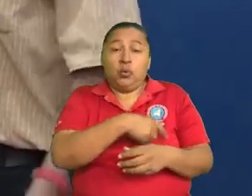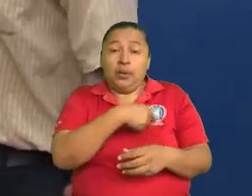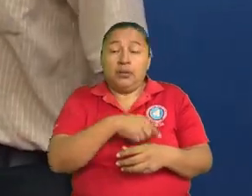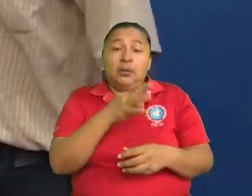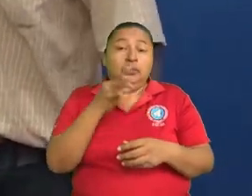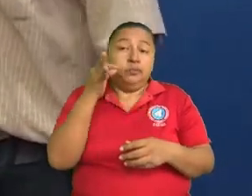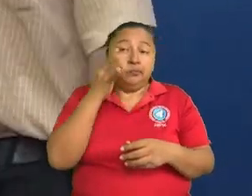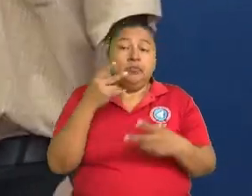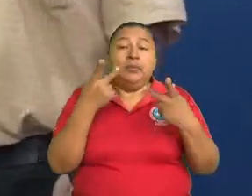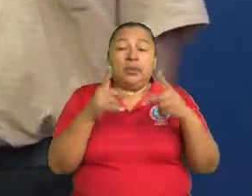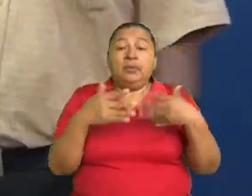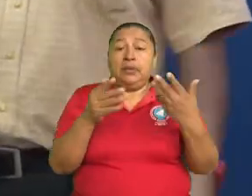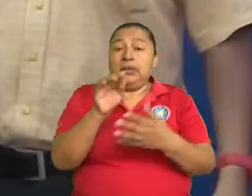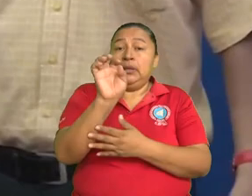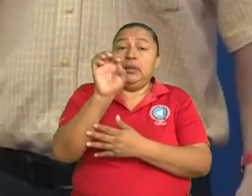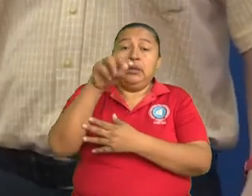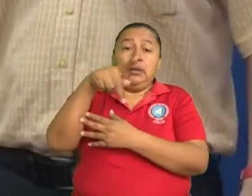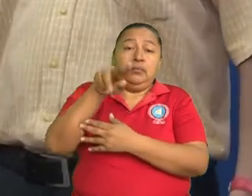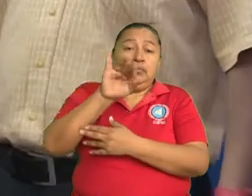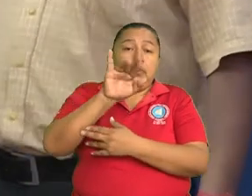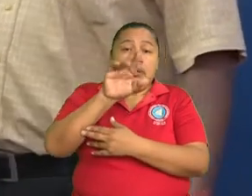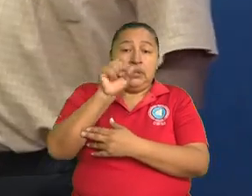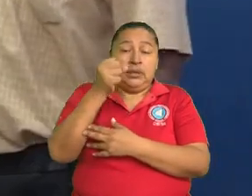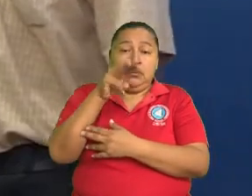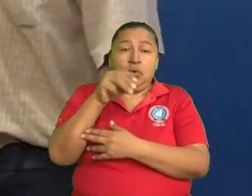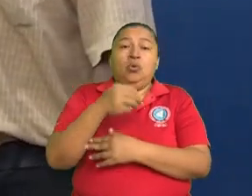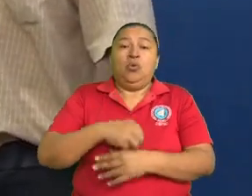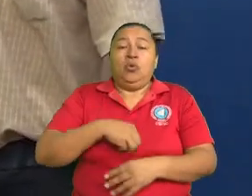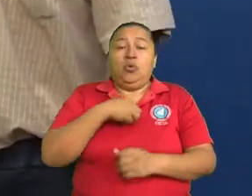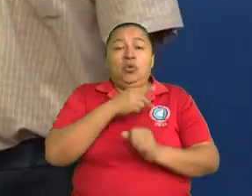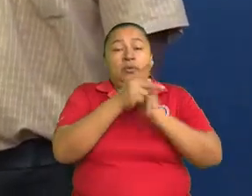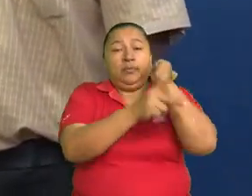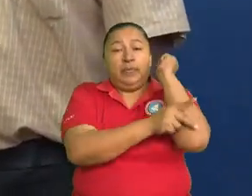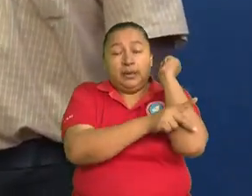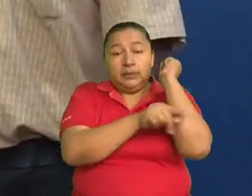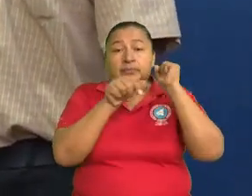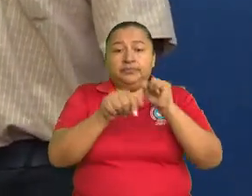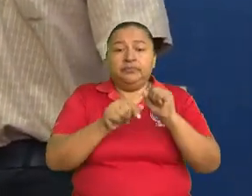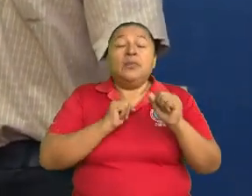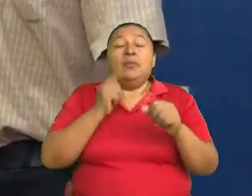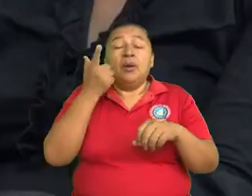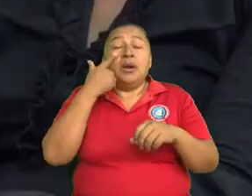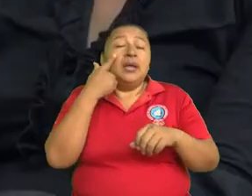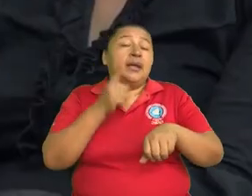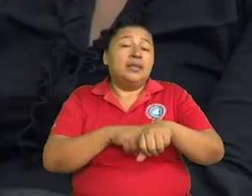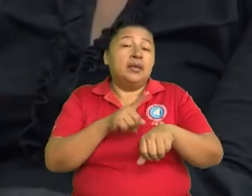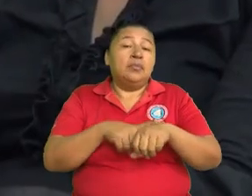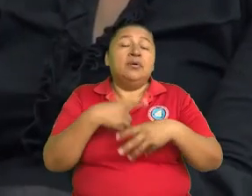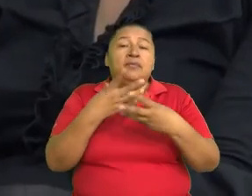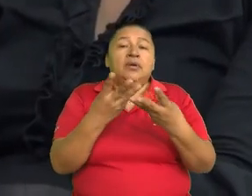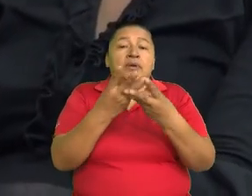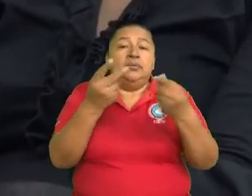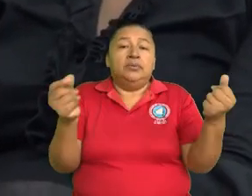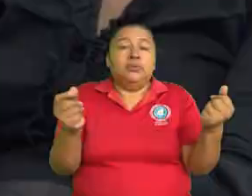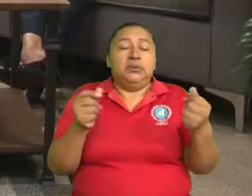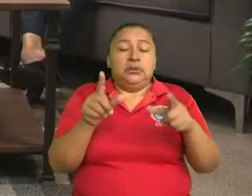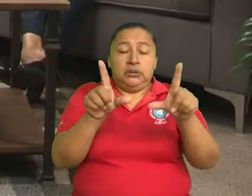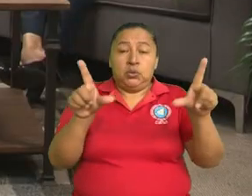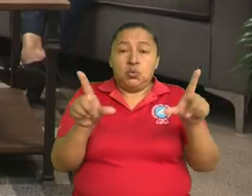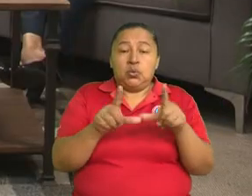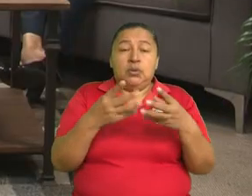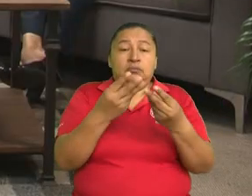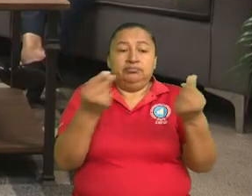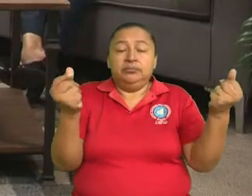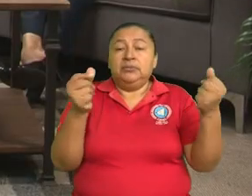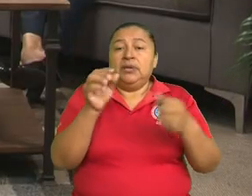tenemos el tema del empirismo, que también es un orgullo patrio. Y vamos a ver qué tiempo, qué fechas estamos declarando territorios libres del